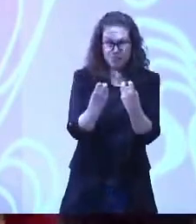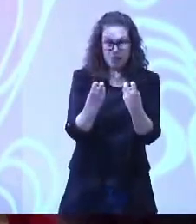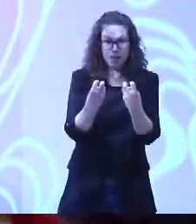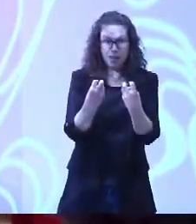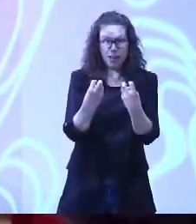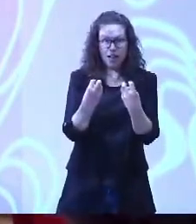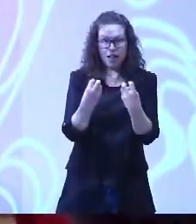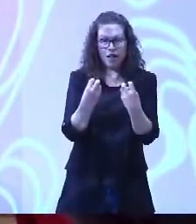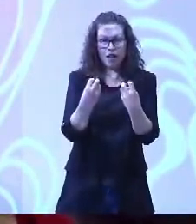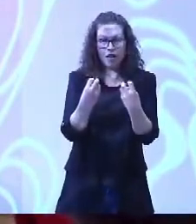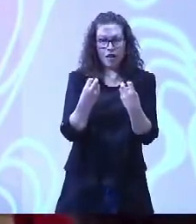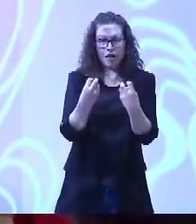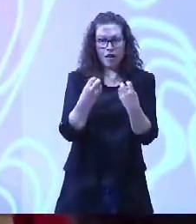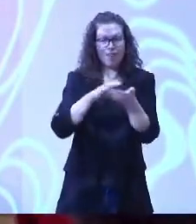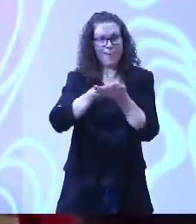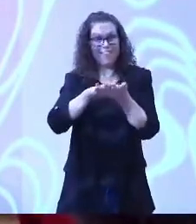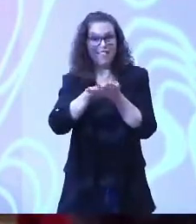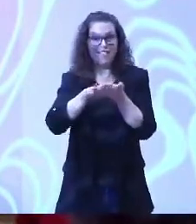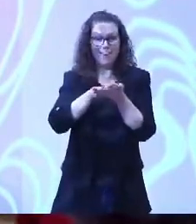mesa.